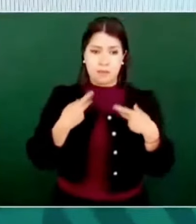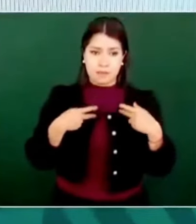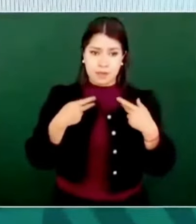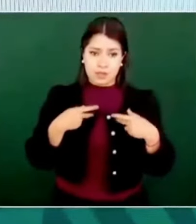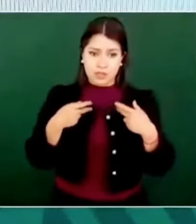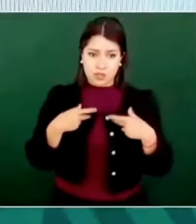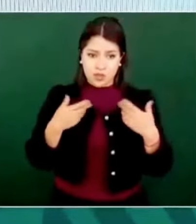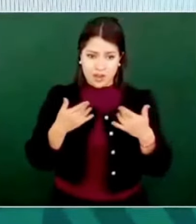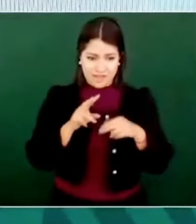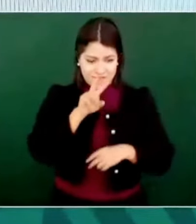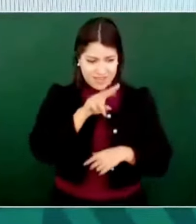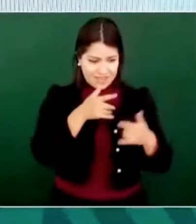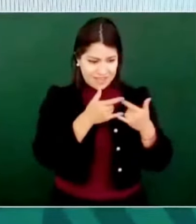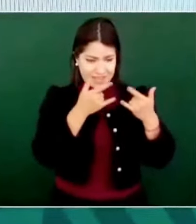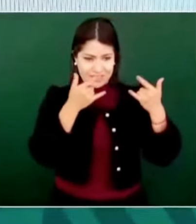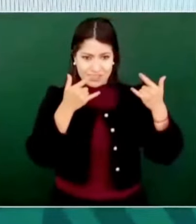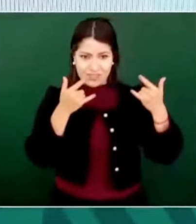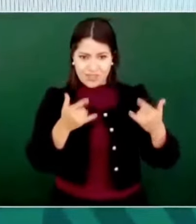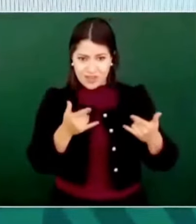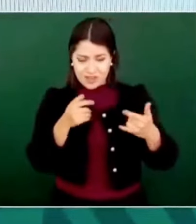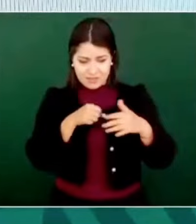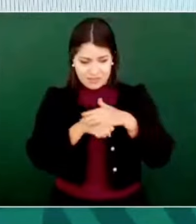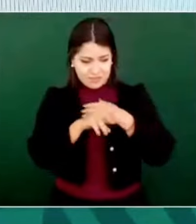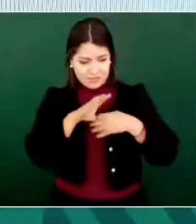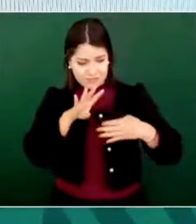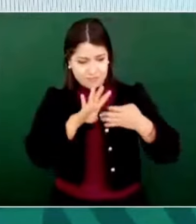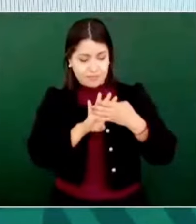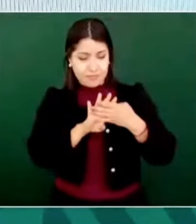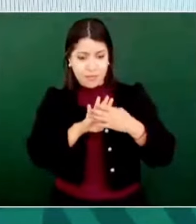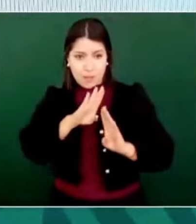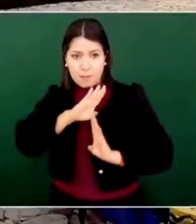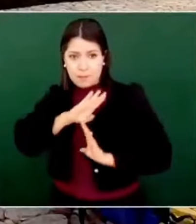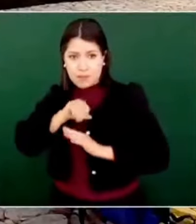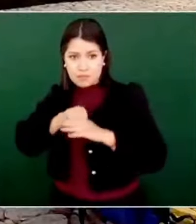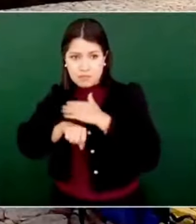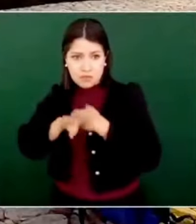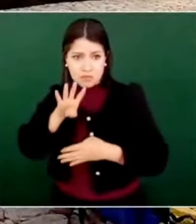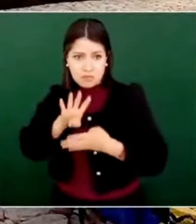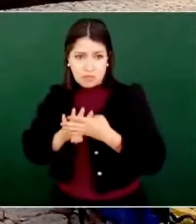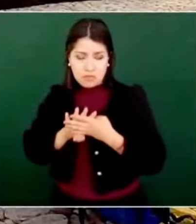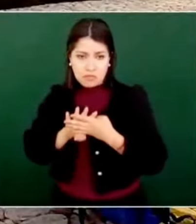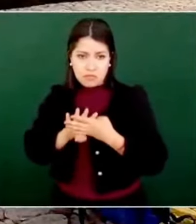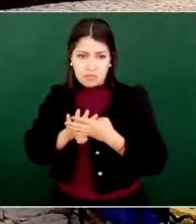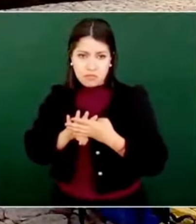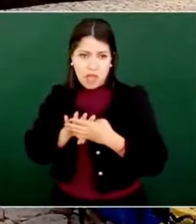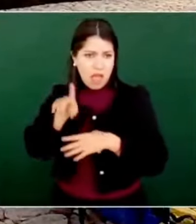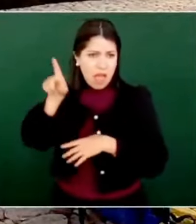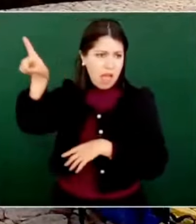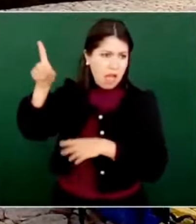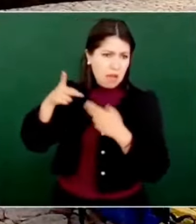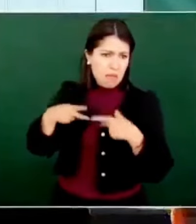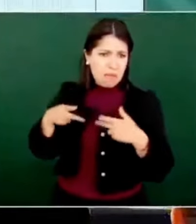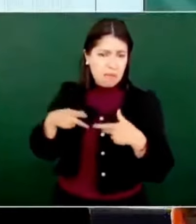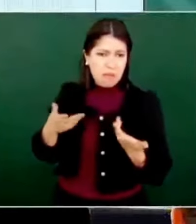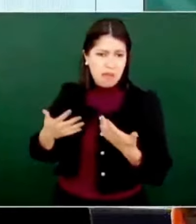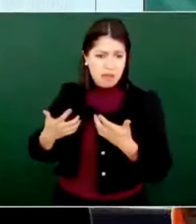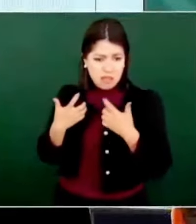histórica está en la cárcel militares en la cárcel se enojan se